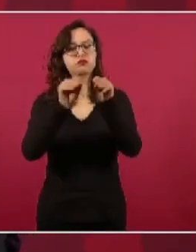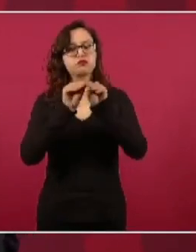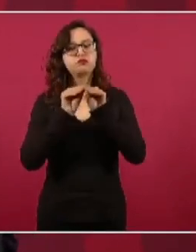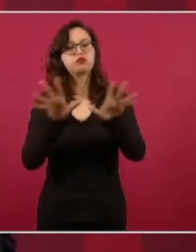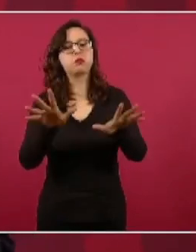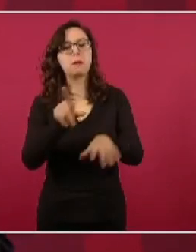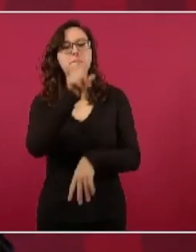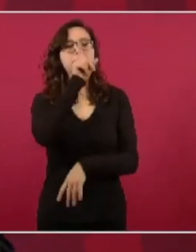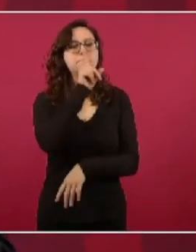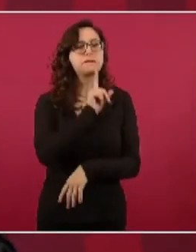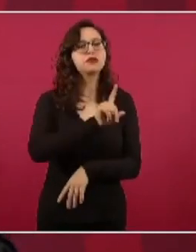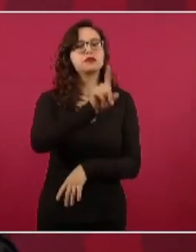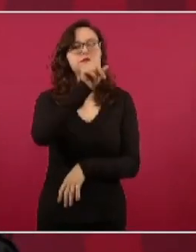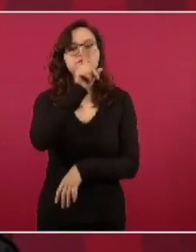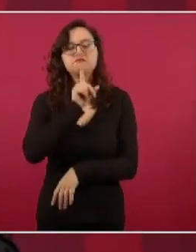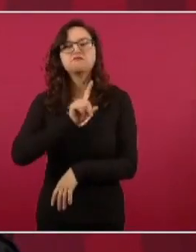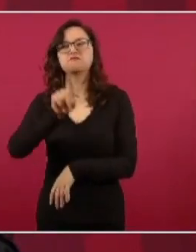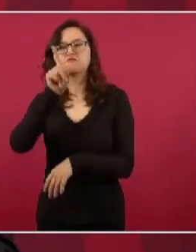terminando la exposición